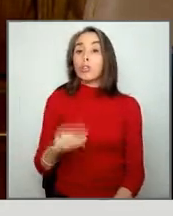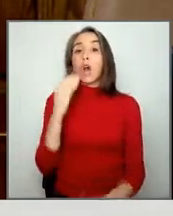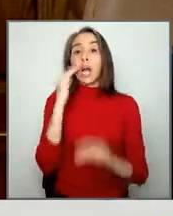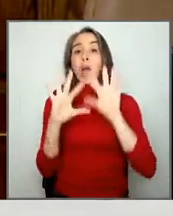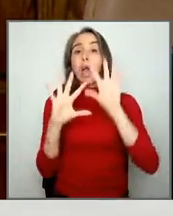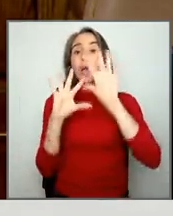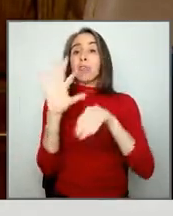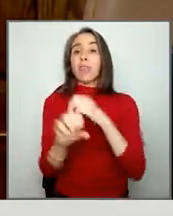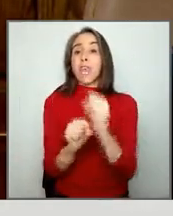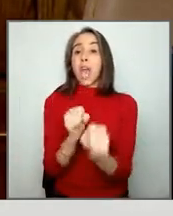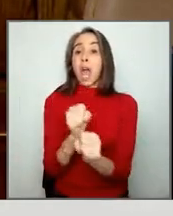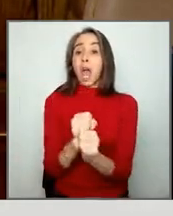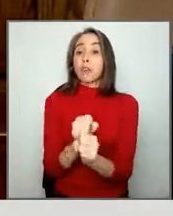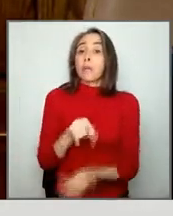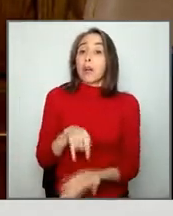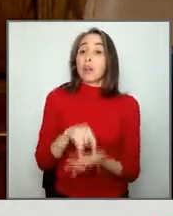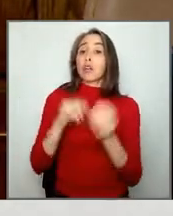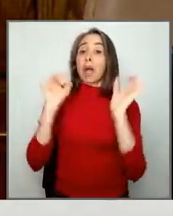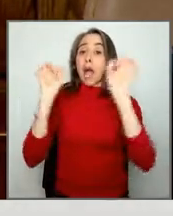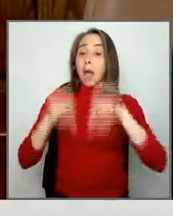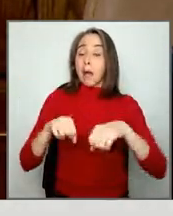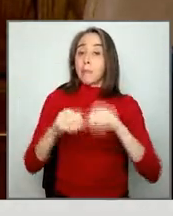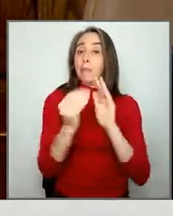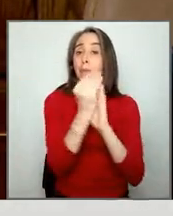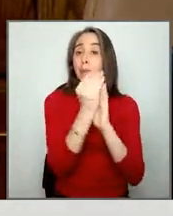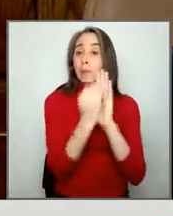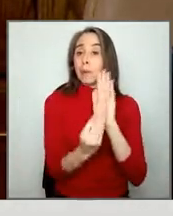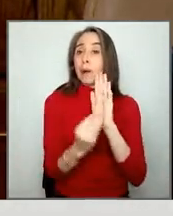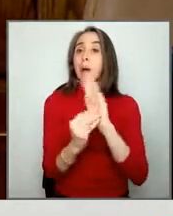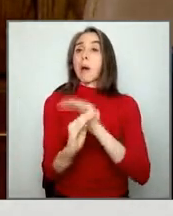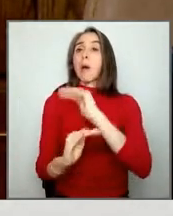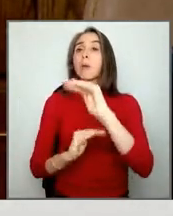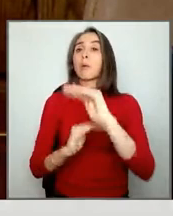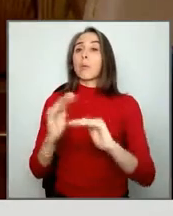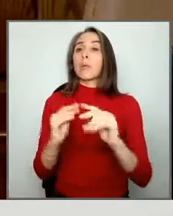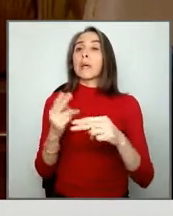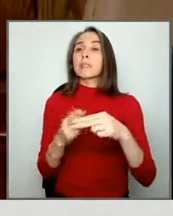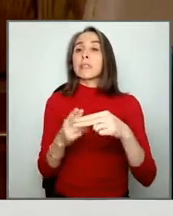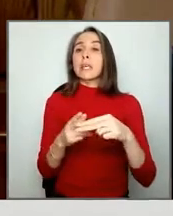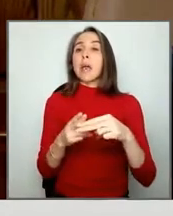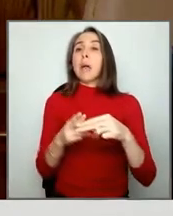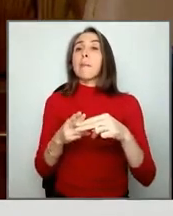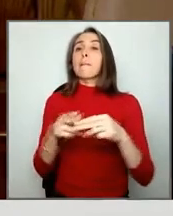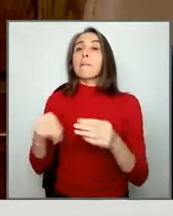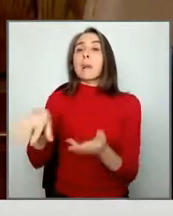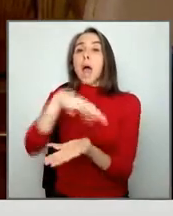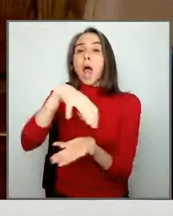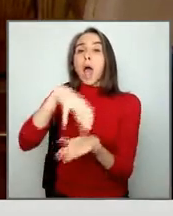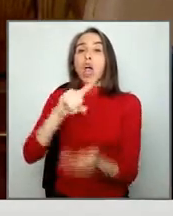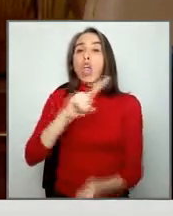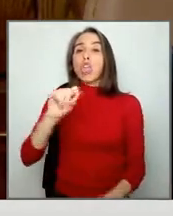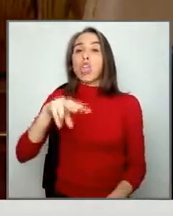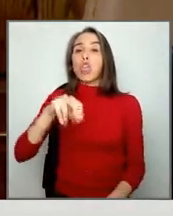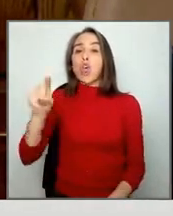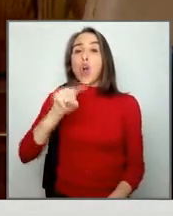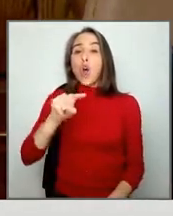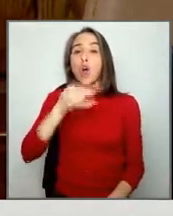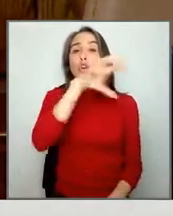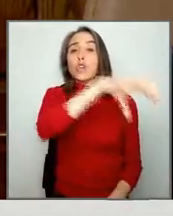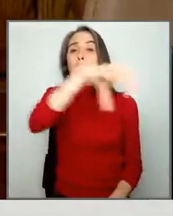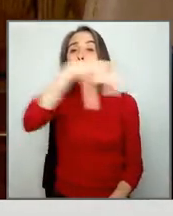que establece la protección de la zona más vulnerable de nuestro país en materia medioambiental